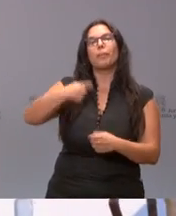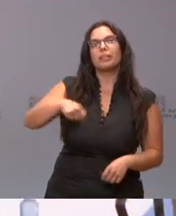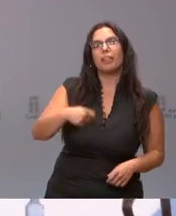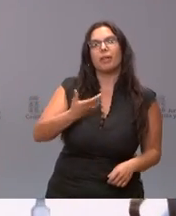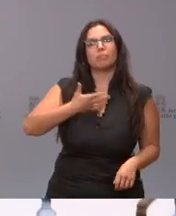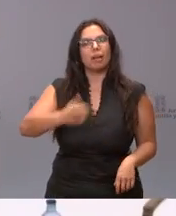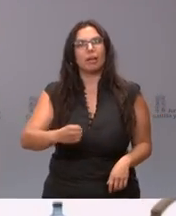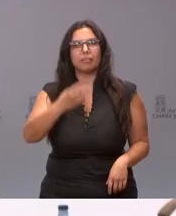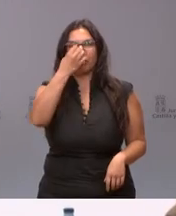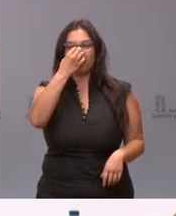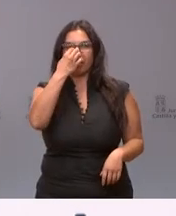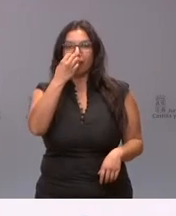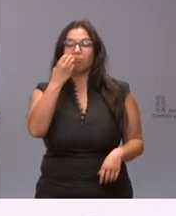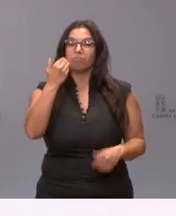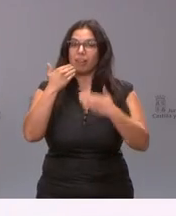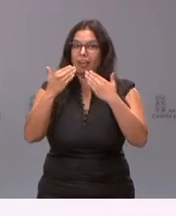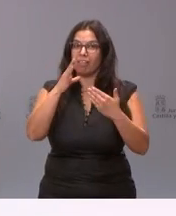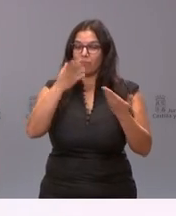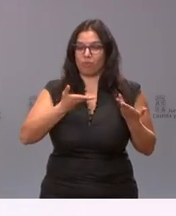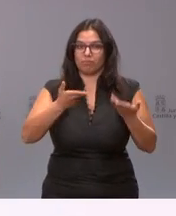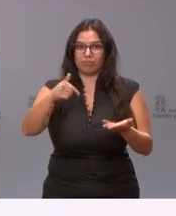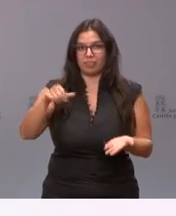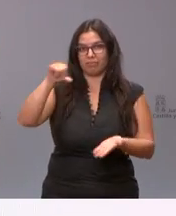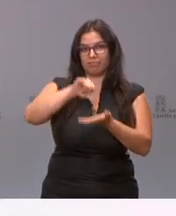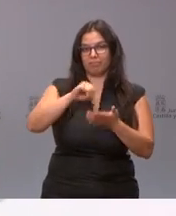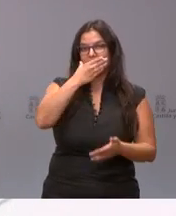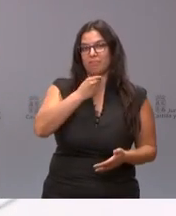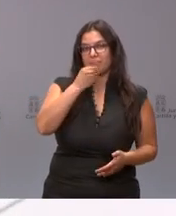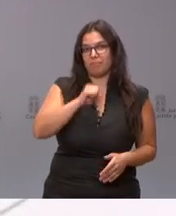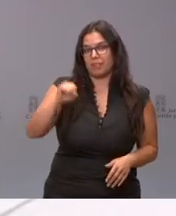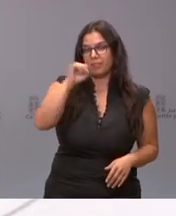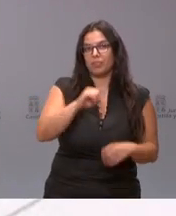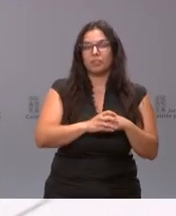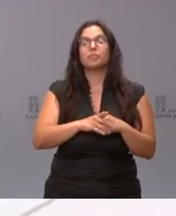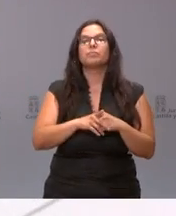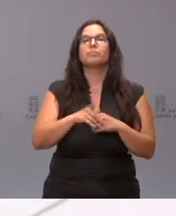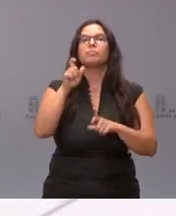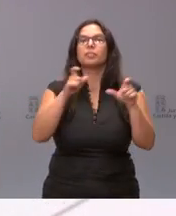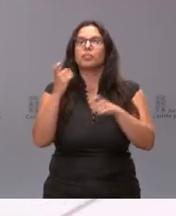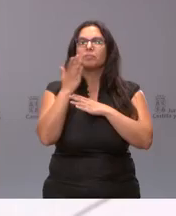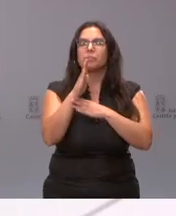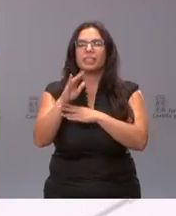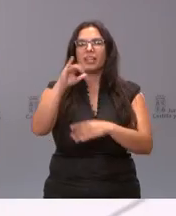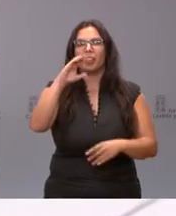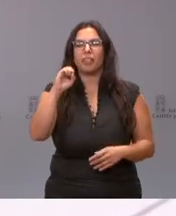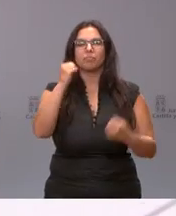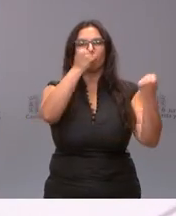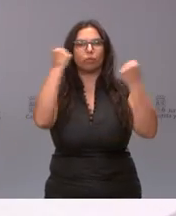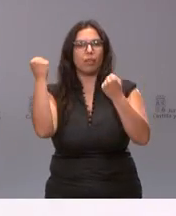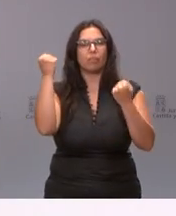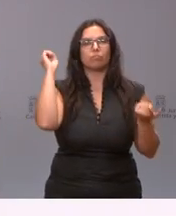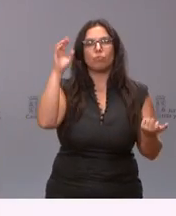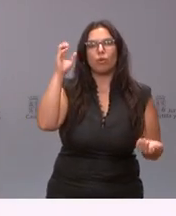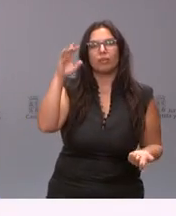gracias por acogernos en esta maravillosa villa, responsables y representantes del ICE, autoridades, ponentes,